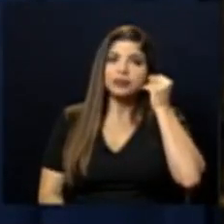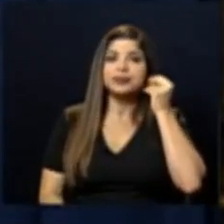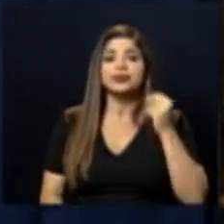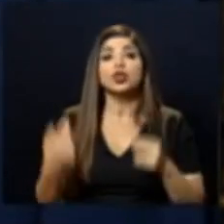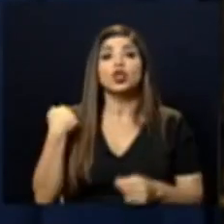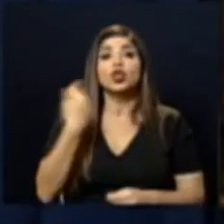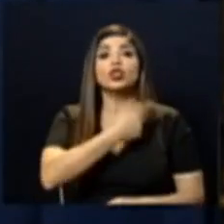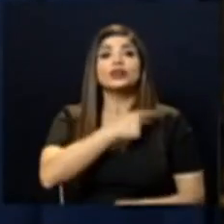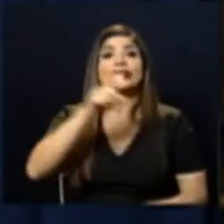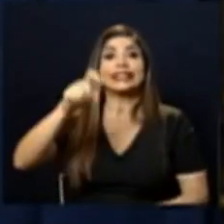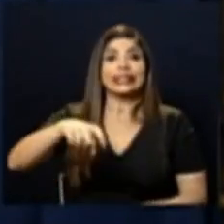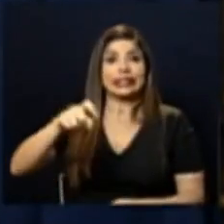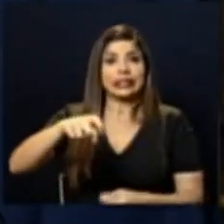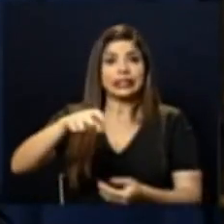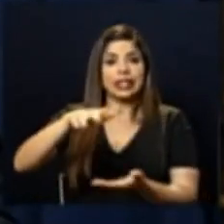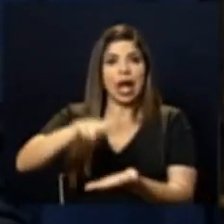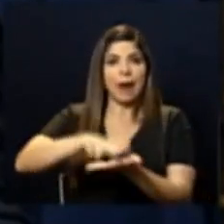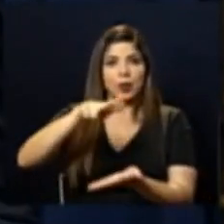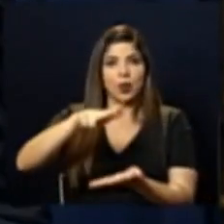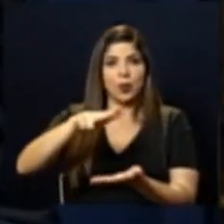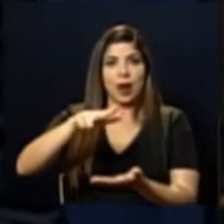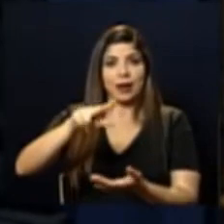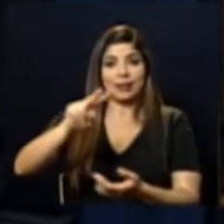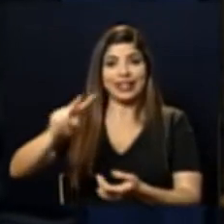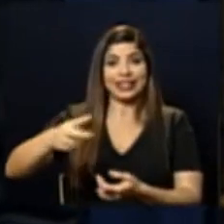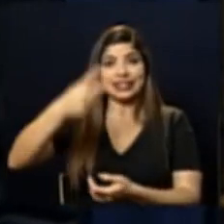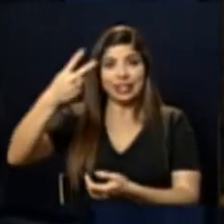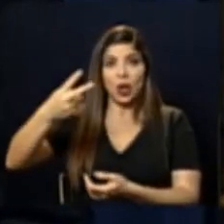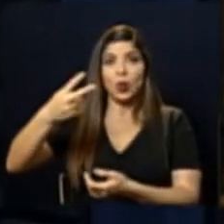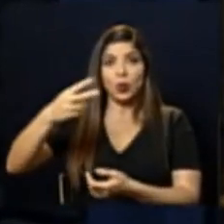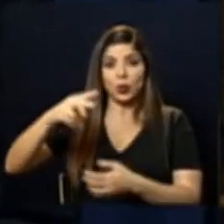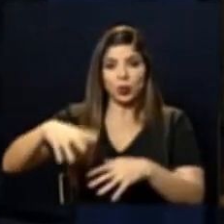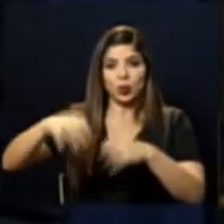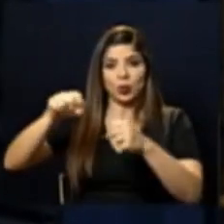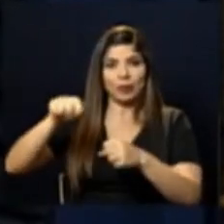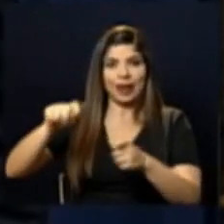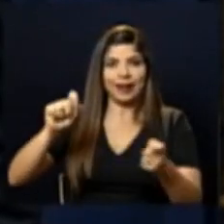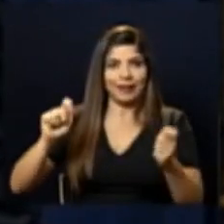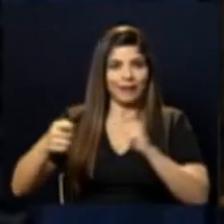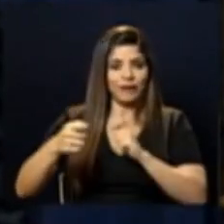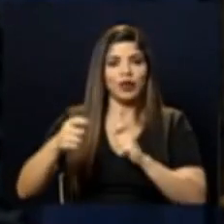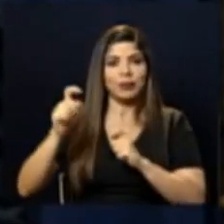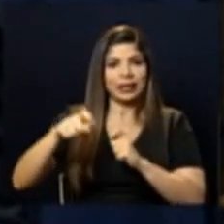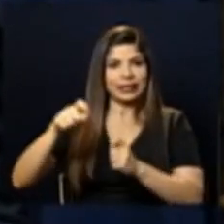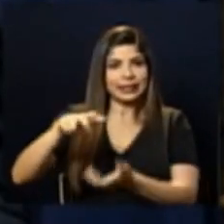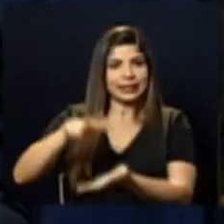Necesitamos la aprobación en segunda legislatura de esta reforma.